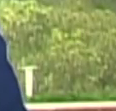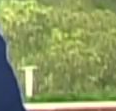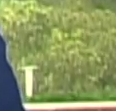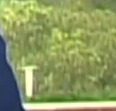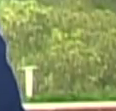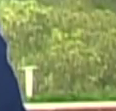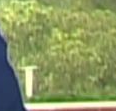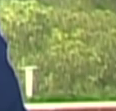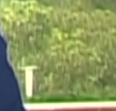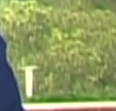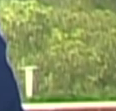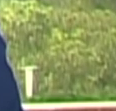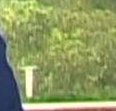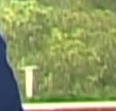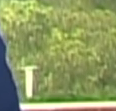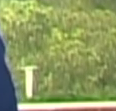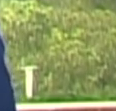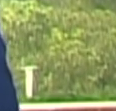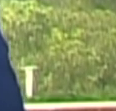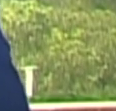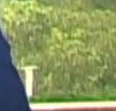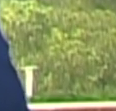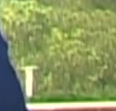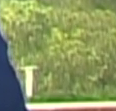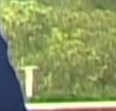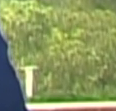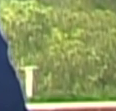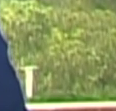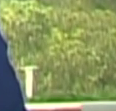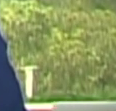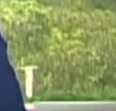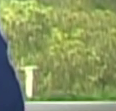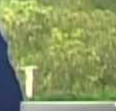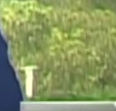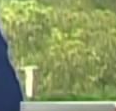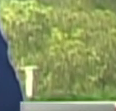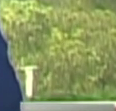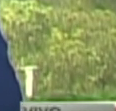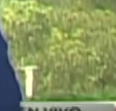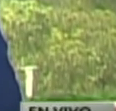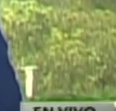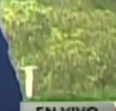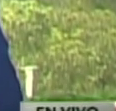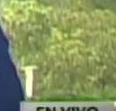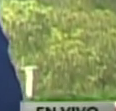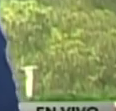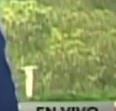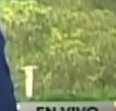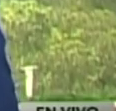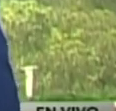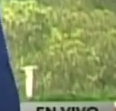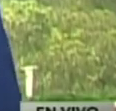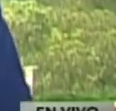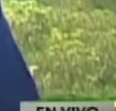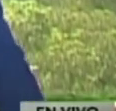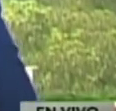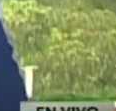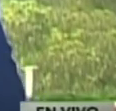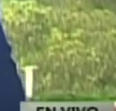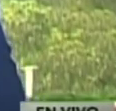De lo que será la Feria Internacional de Turismo que se estará realizando del 24 al 27 de noviembre. Con